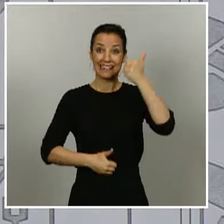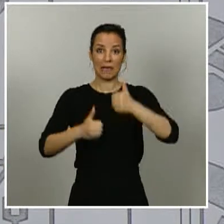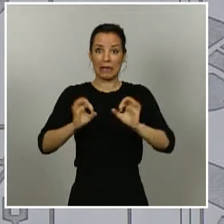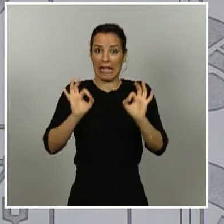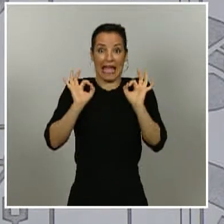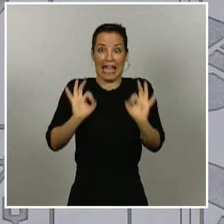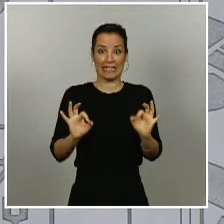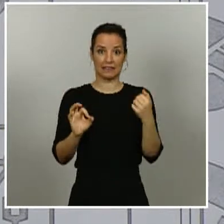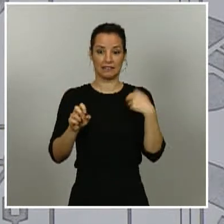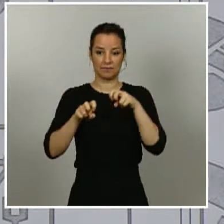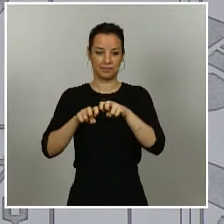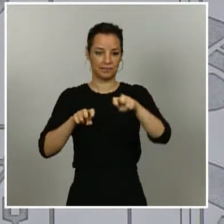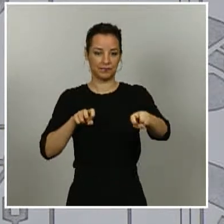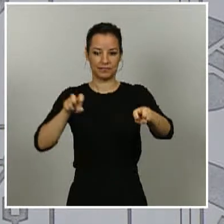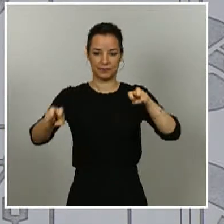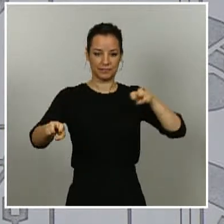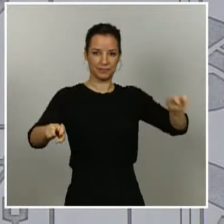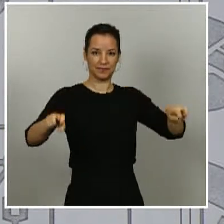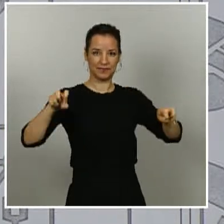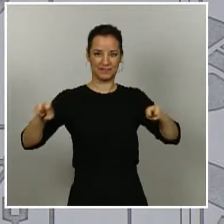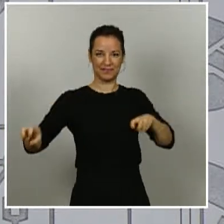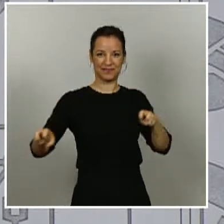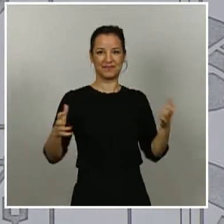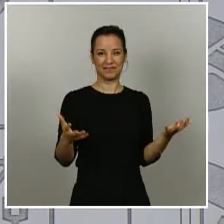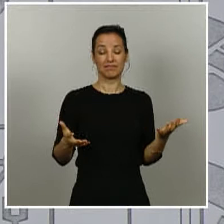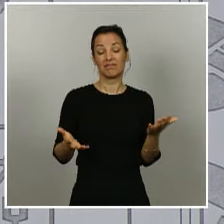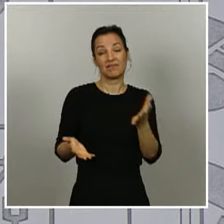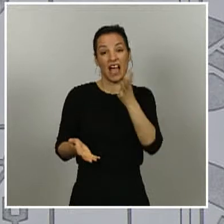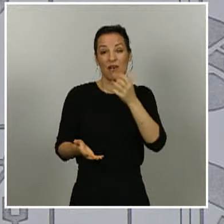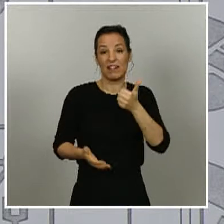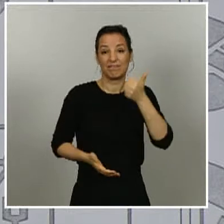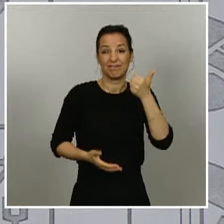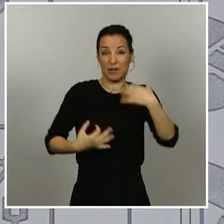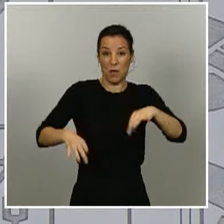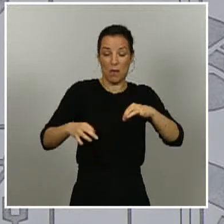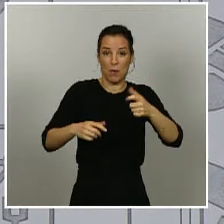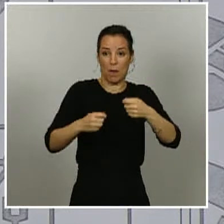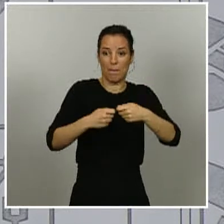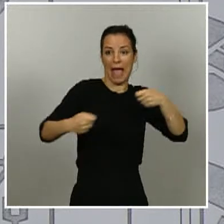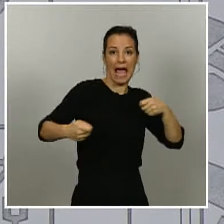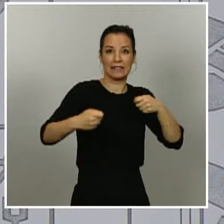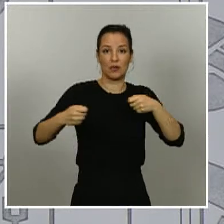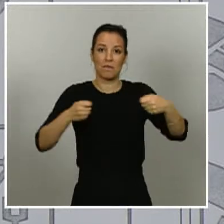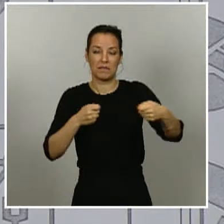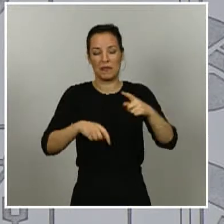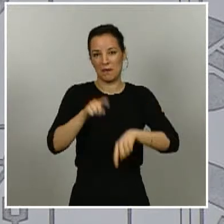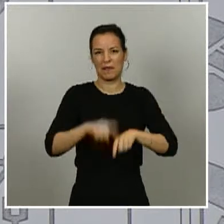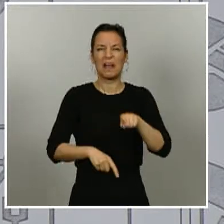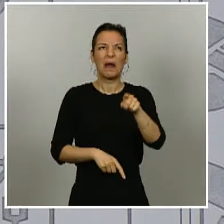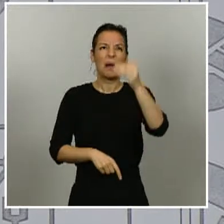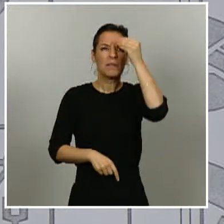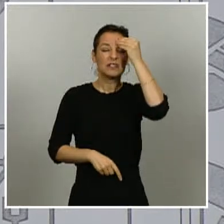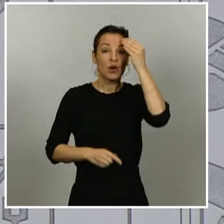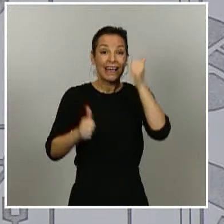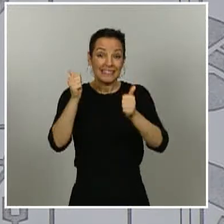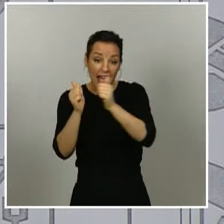garantizar que es un poquito más o un poquito menos según lo habitual. Yo creo que por esa parte no debería haber mucho problema durante el examen.